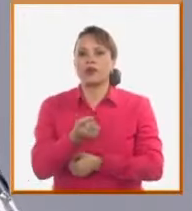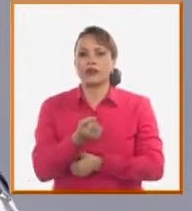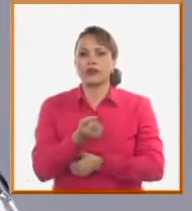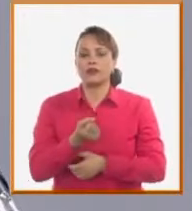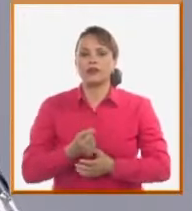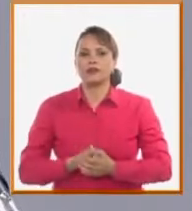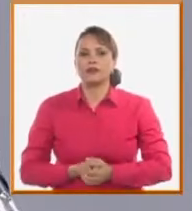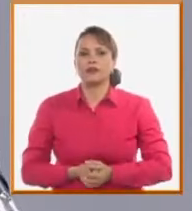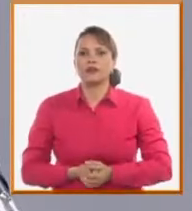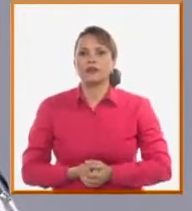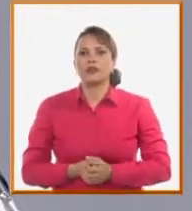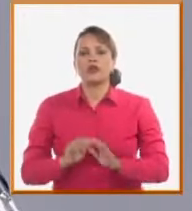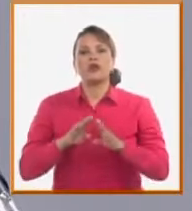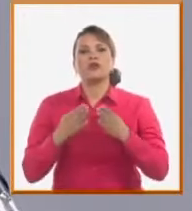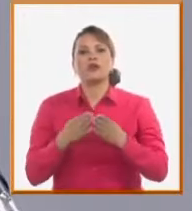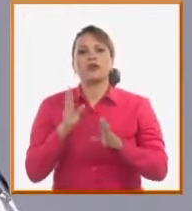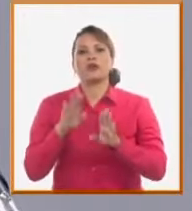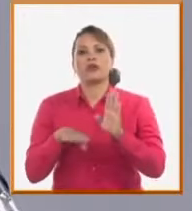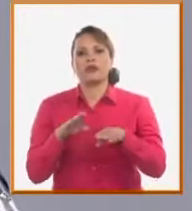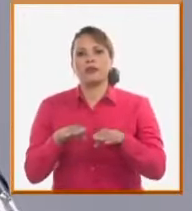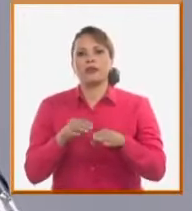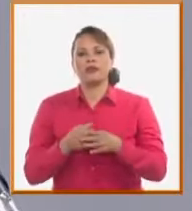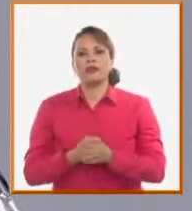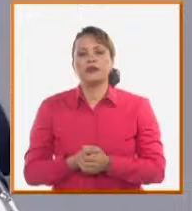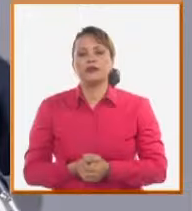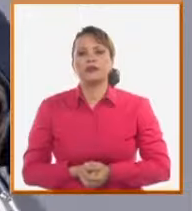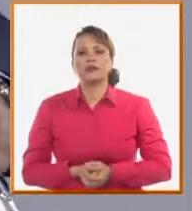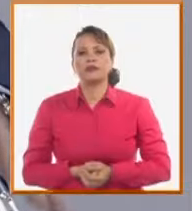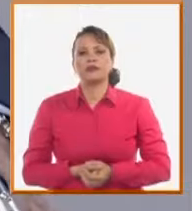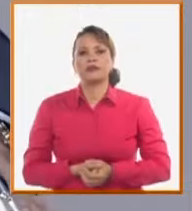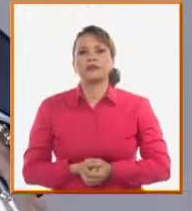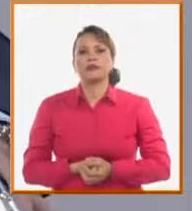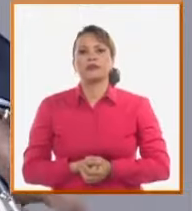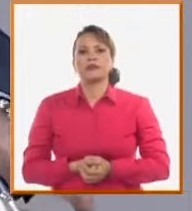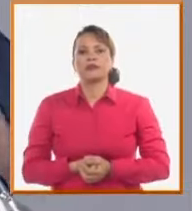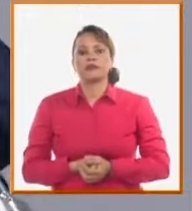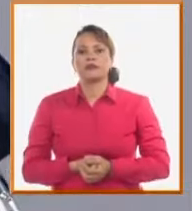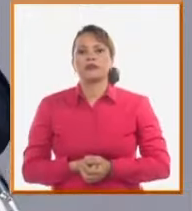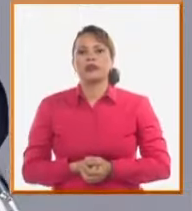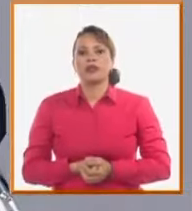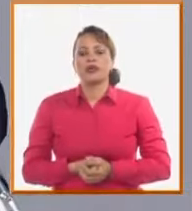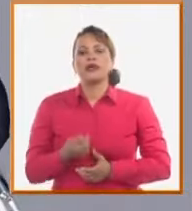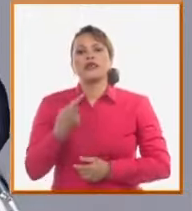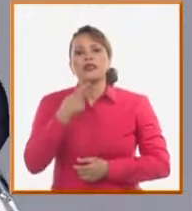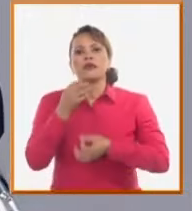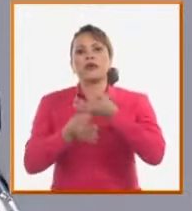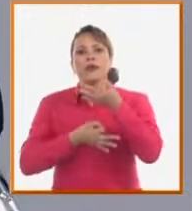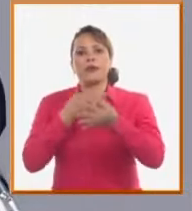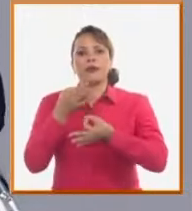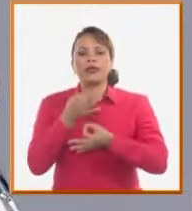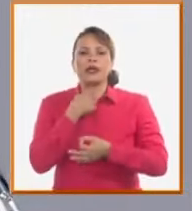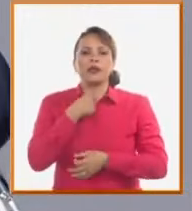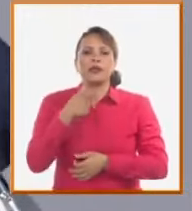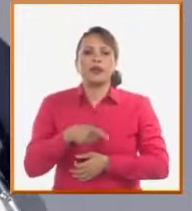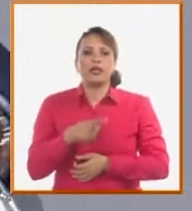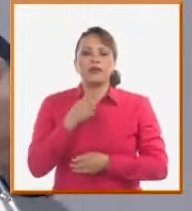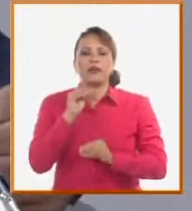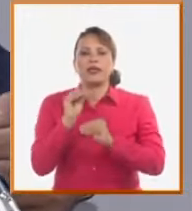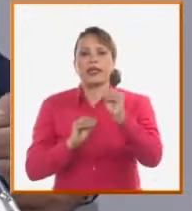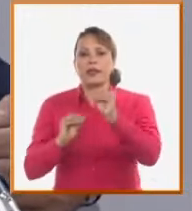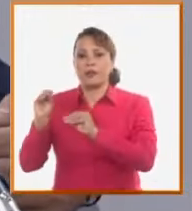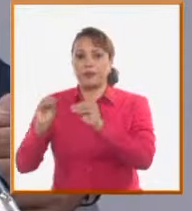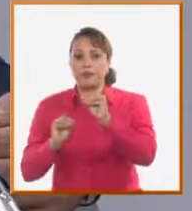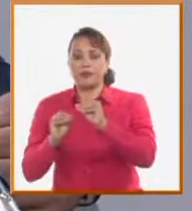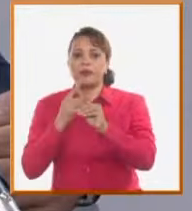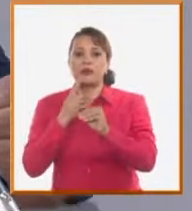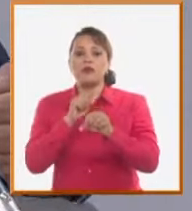que todo lo que dependa del seguro se hace dentro de estos aspectos, debo señalar que la reposición, o sea, en poner